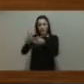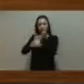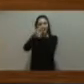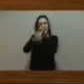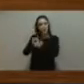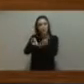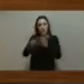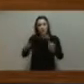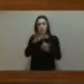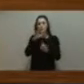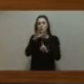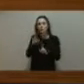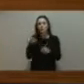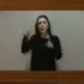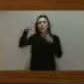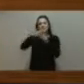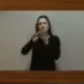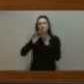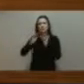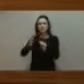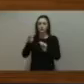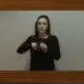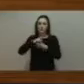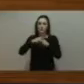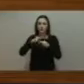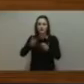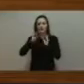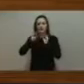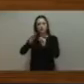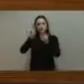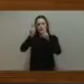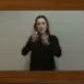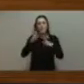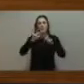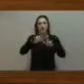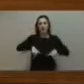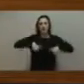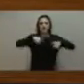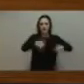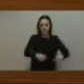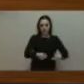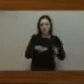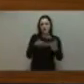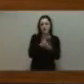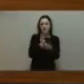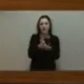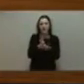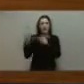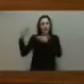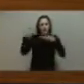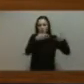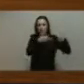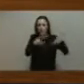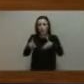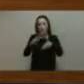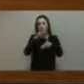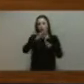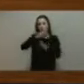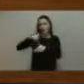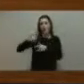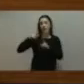porque su pretensión y su política en materia de residuos está claro que está orientada a, al